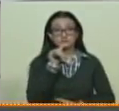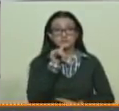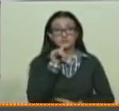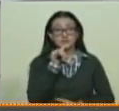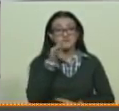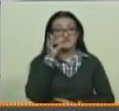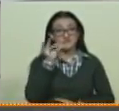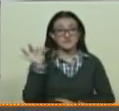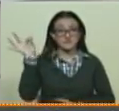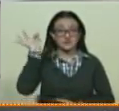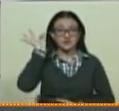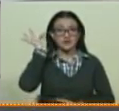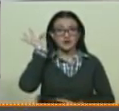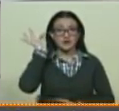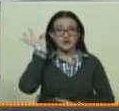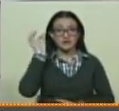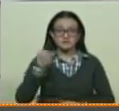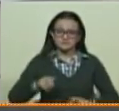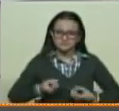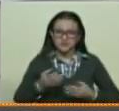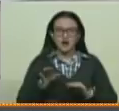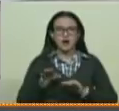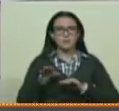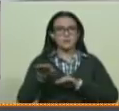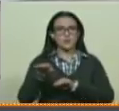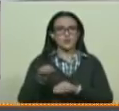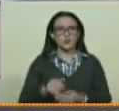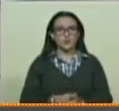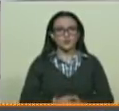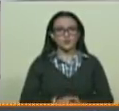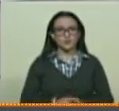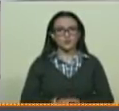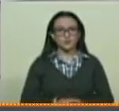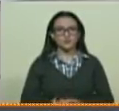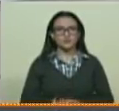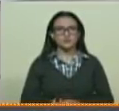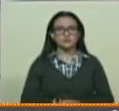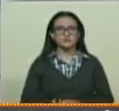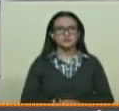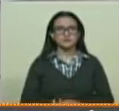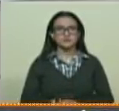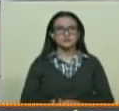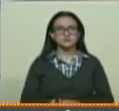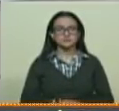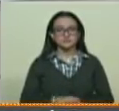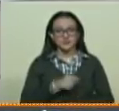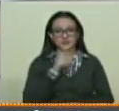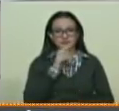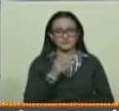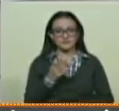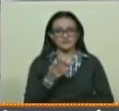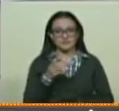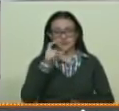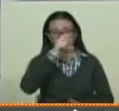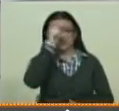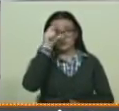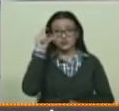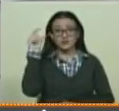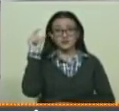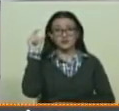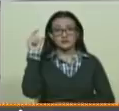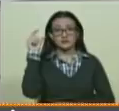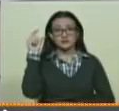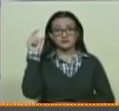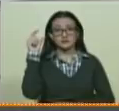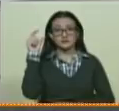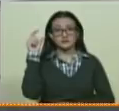República y ratificamos nuestro apoyo con beneplácito al valiente fiscal Tarek William Saab, que